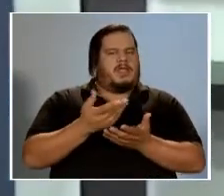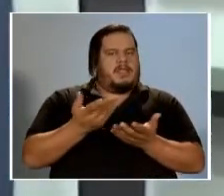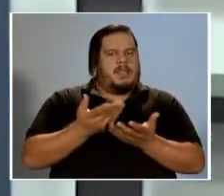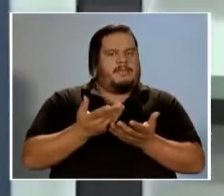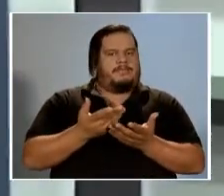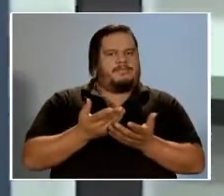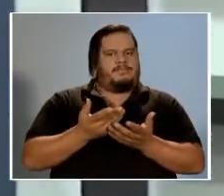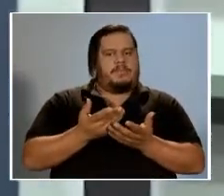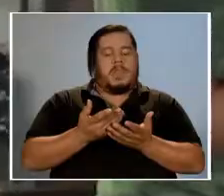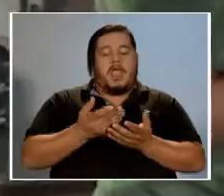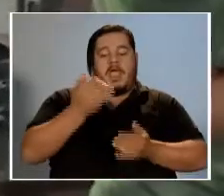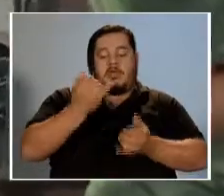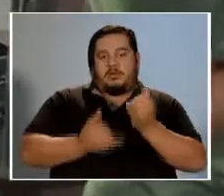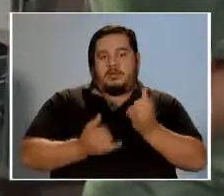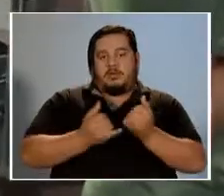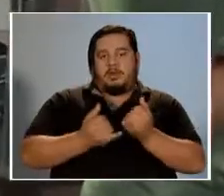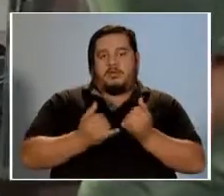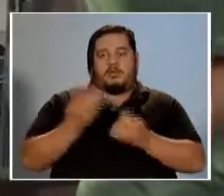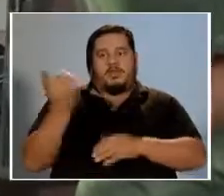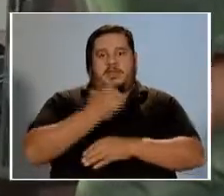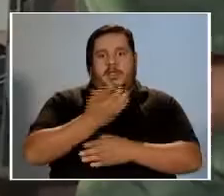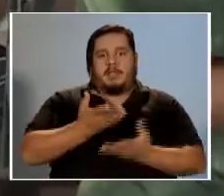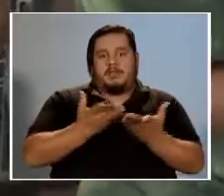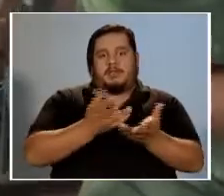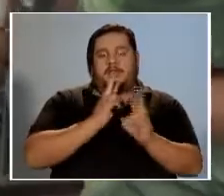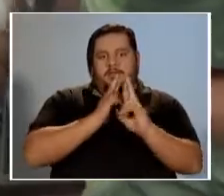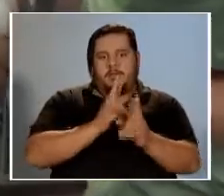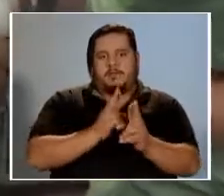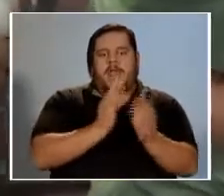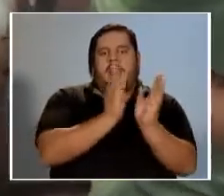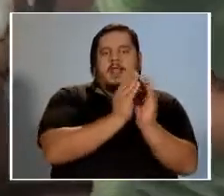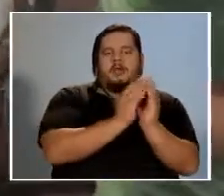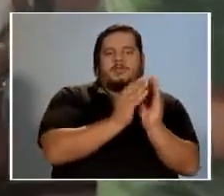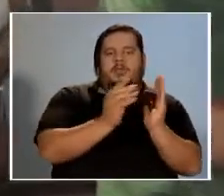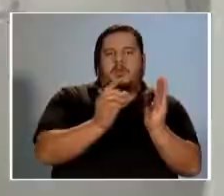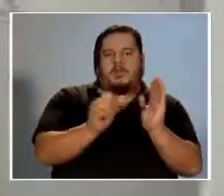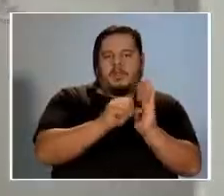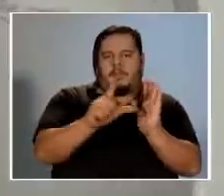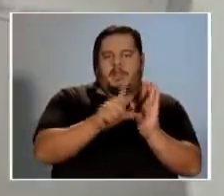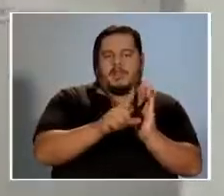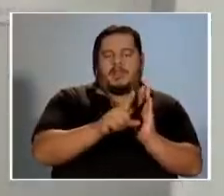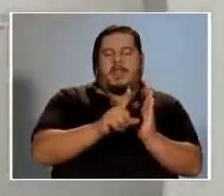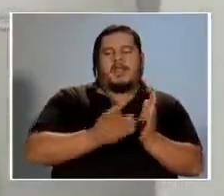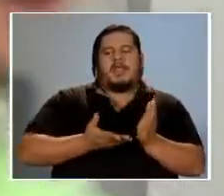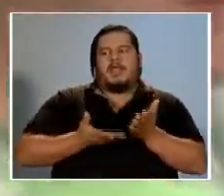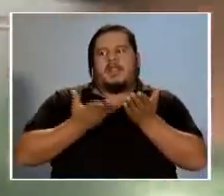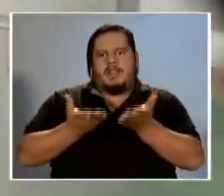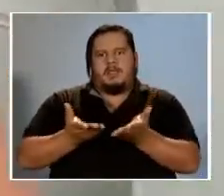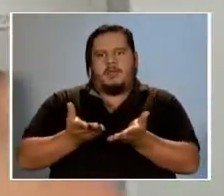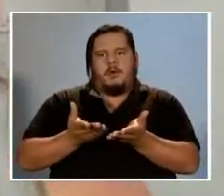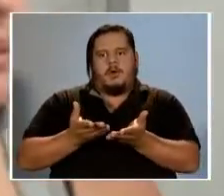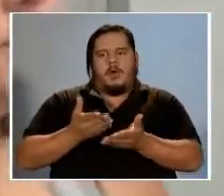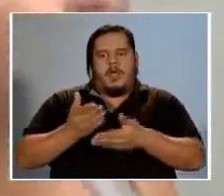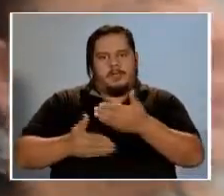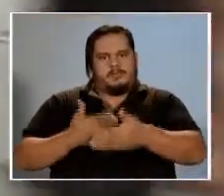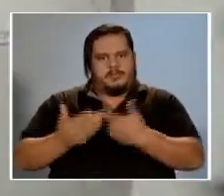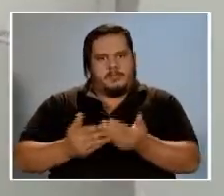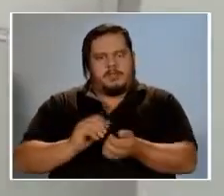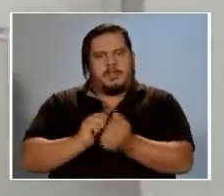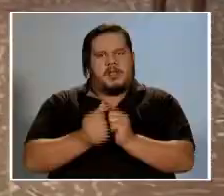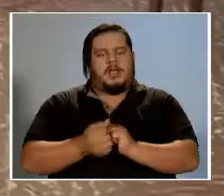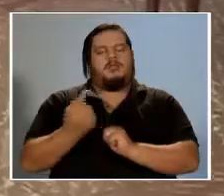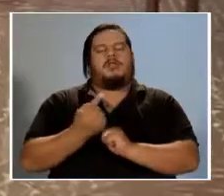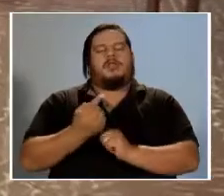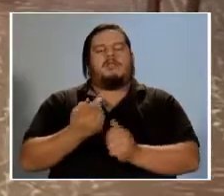Sala, que en los últimos días dio su respuesta. La Comisión Legislativa que dio trámite a la reforma solo recibió el criterio del presidente